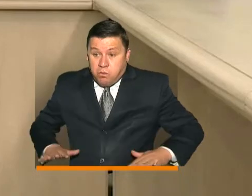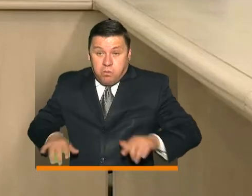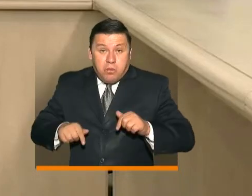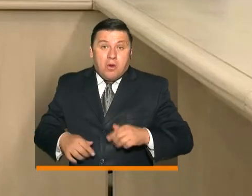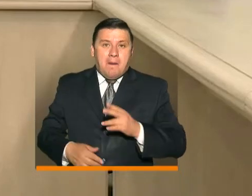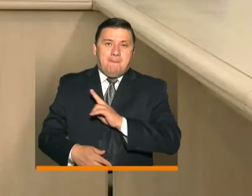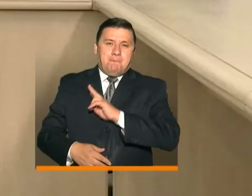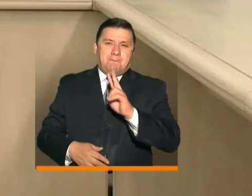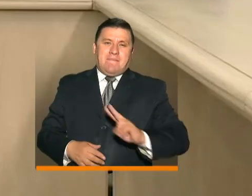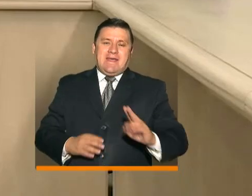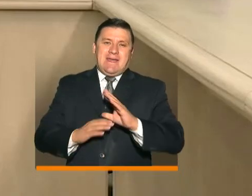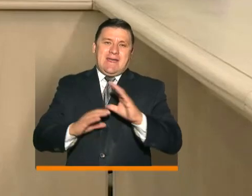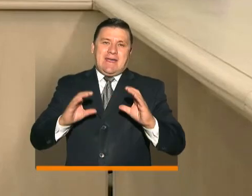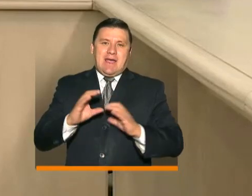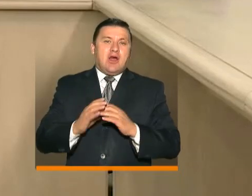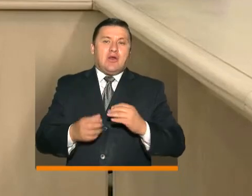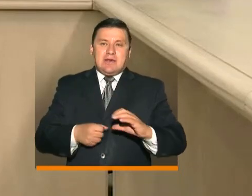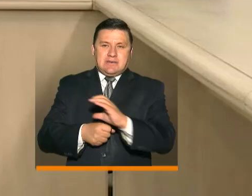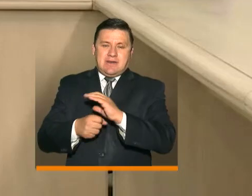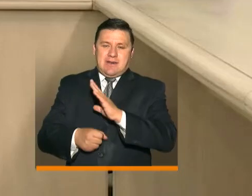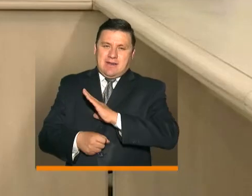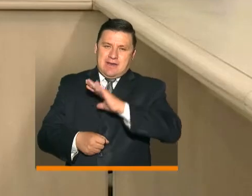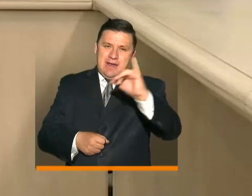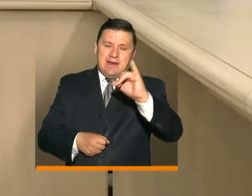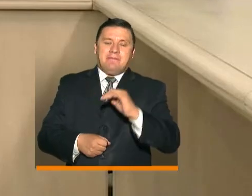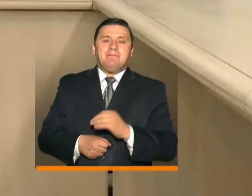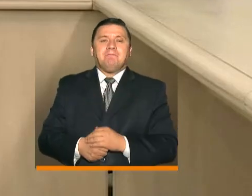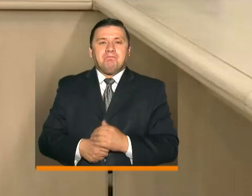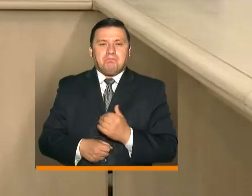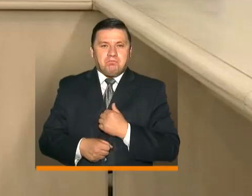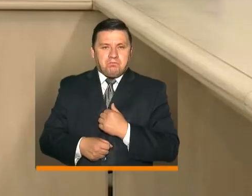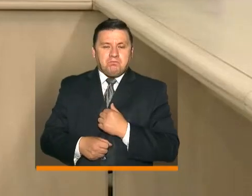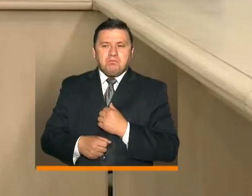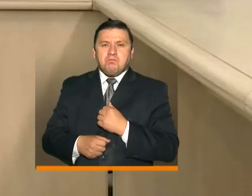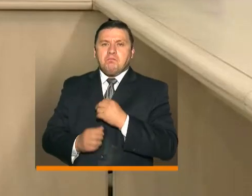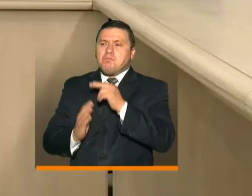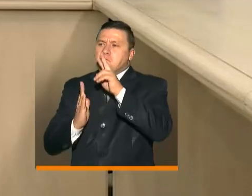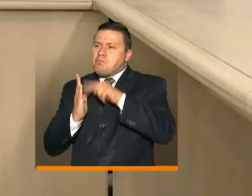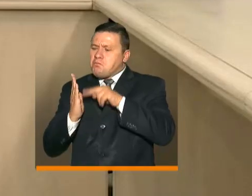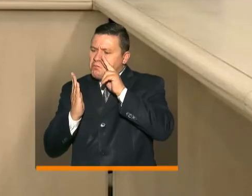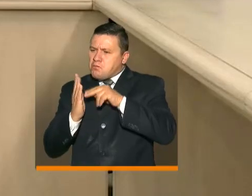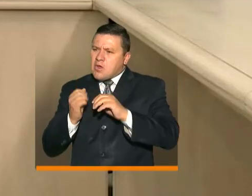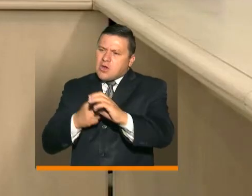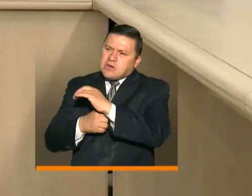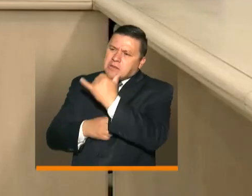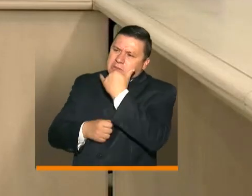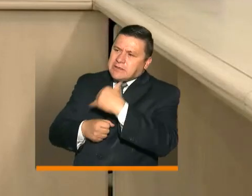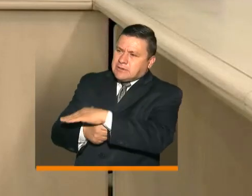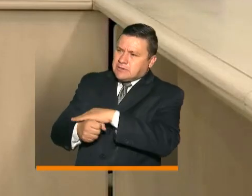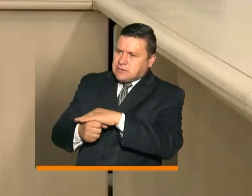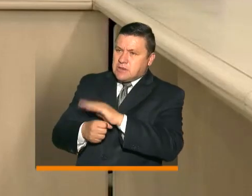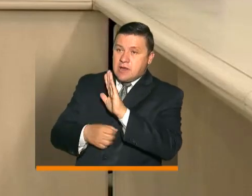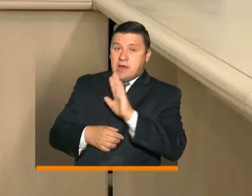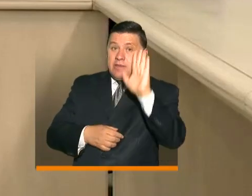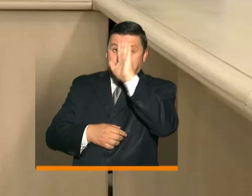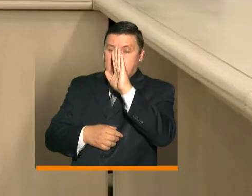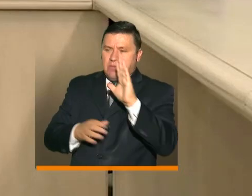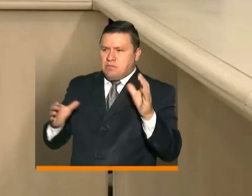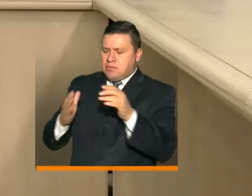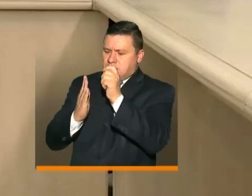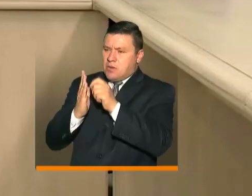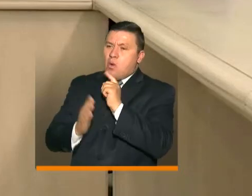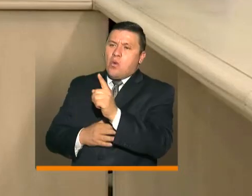estamos en el Valle del Cauca, en la ciudad de Cali, y estamos revisando la situación de la ciudad y el departamento, donde